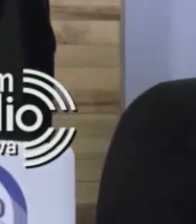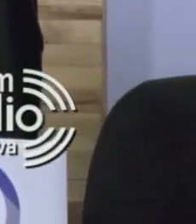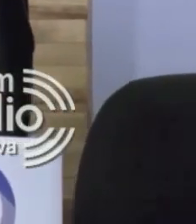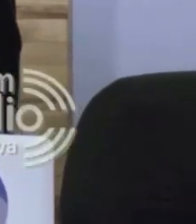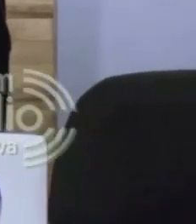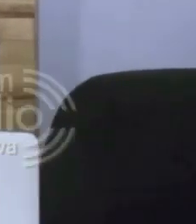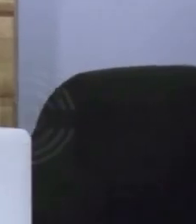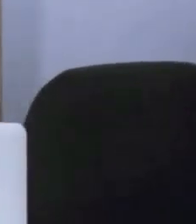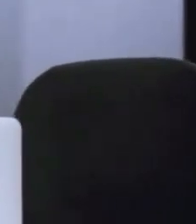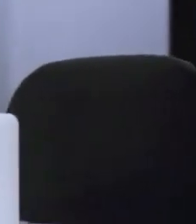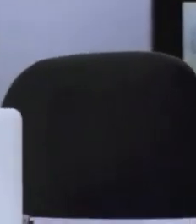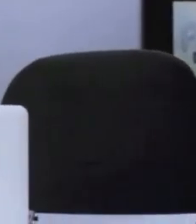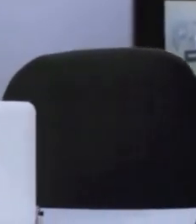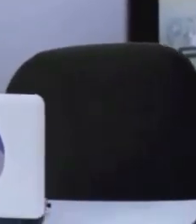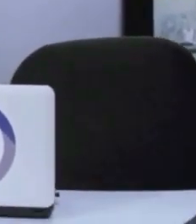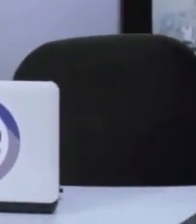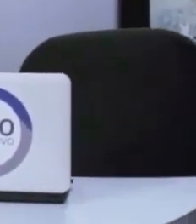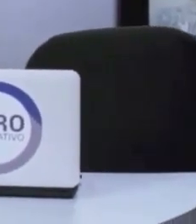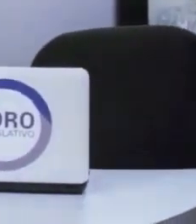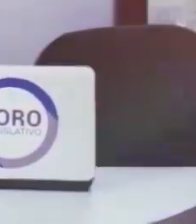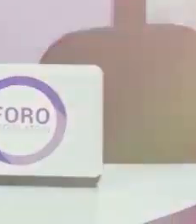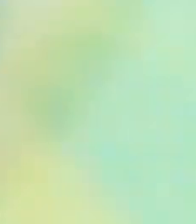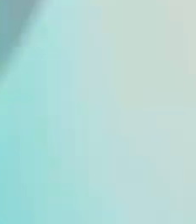Salvador, 88.1 del dial. Lo esperamos.